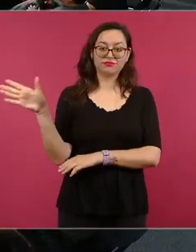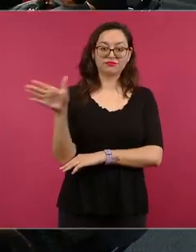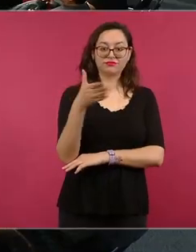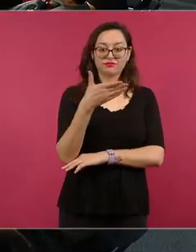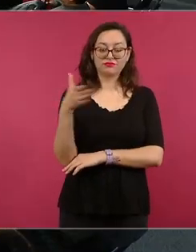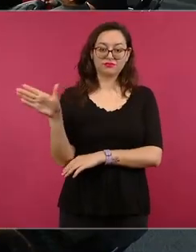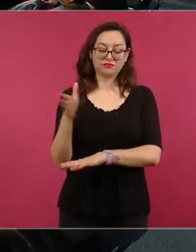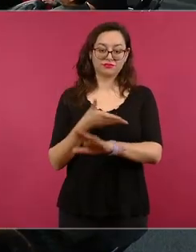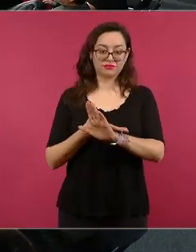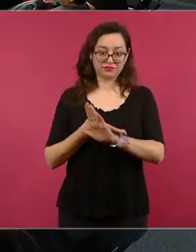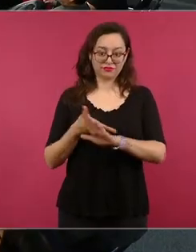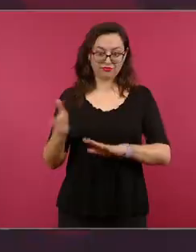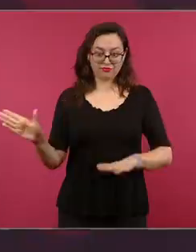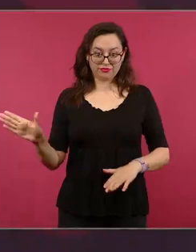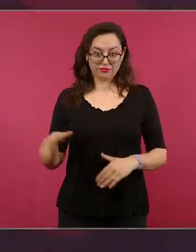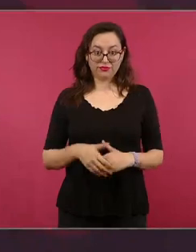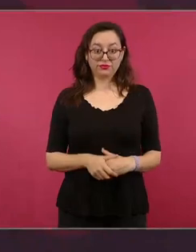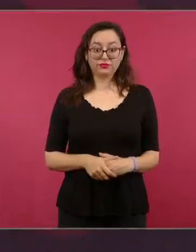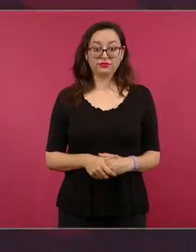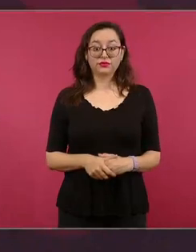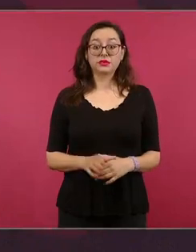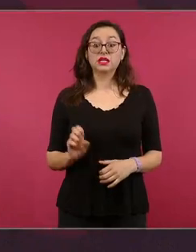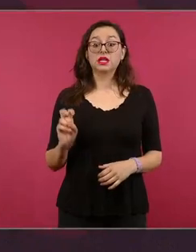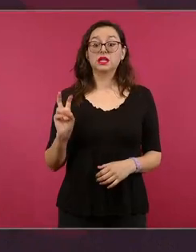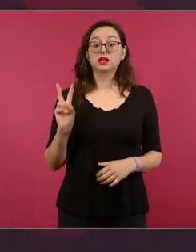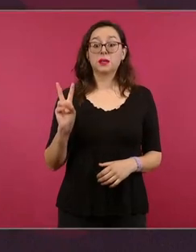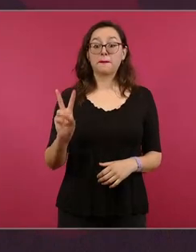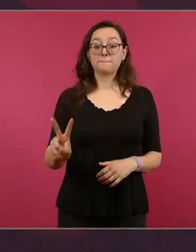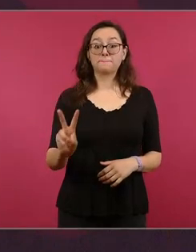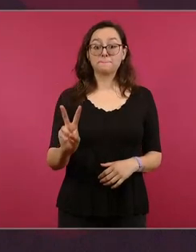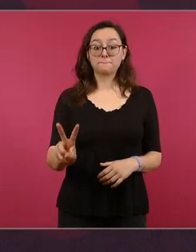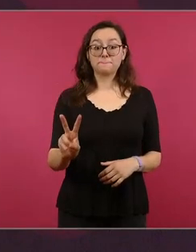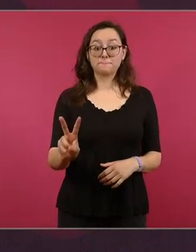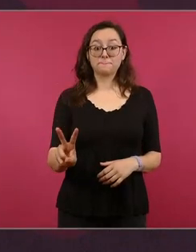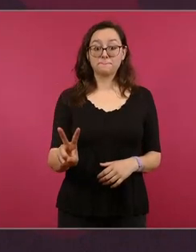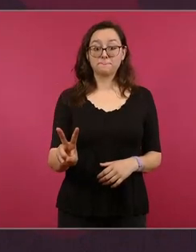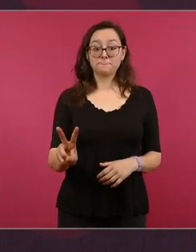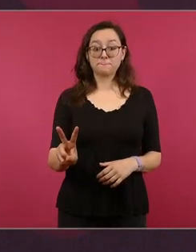El viernes va a ser en Tapachula. ¿Y el lunes fuera?